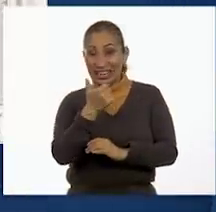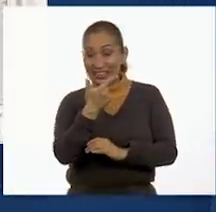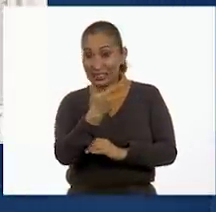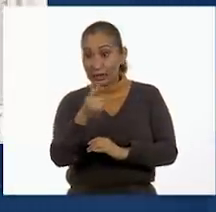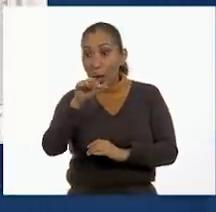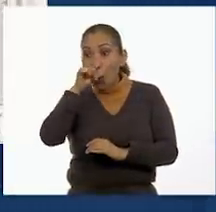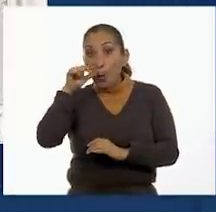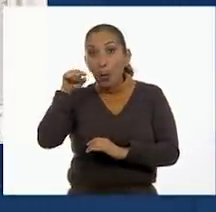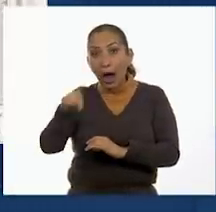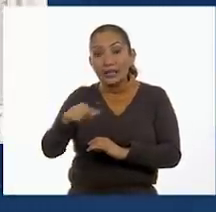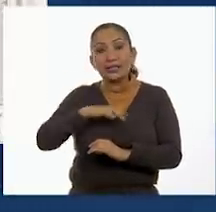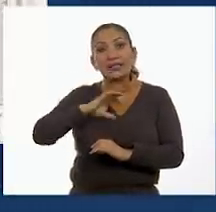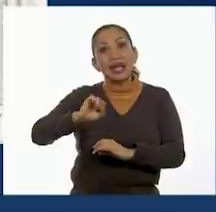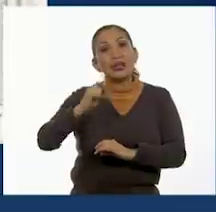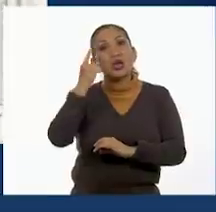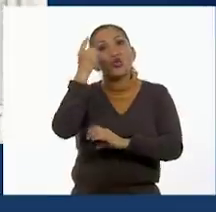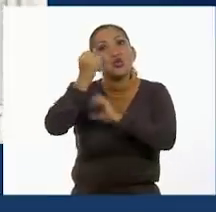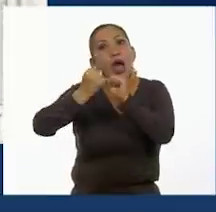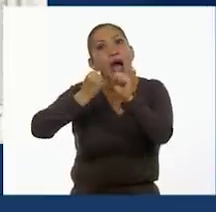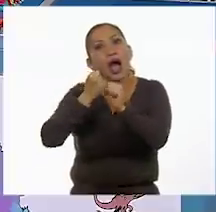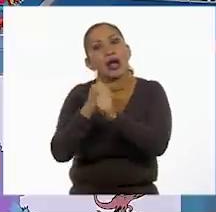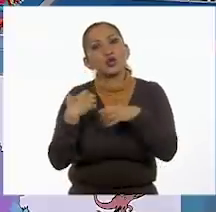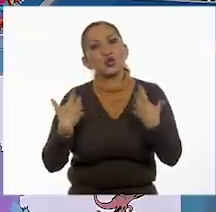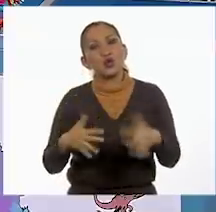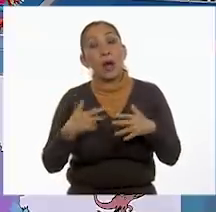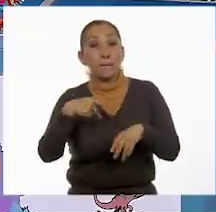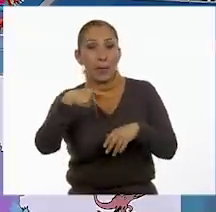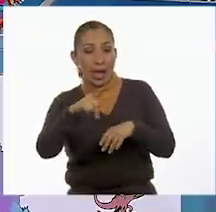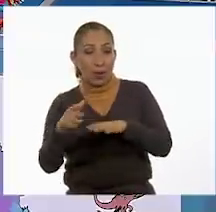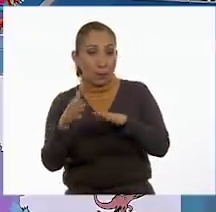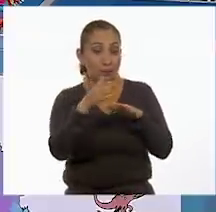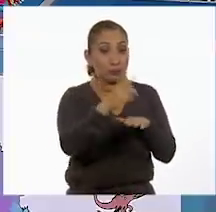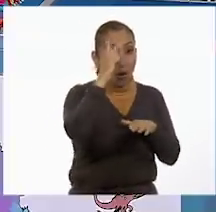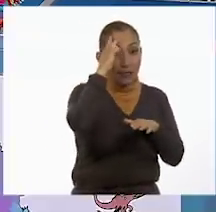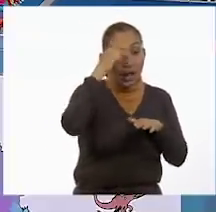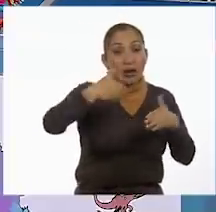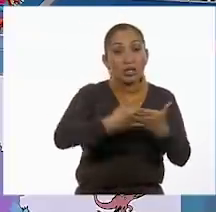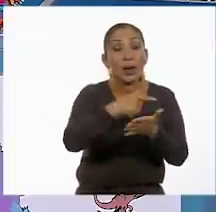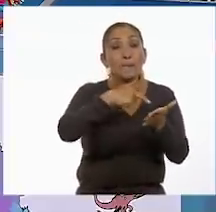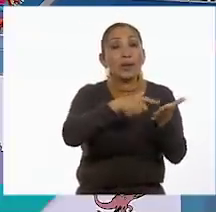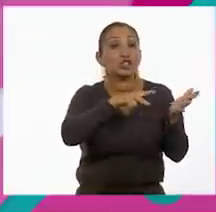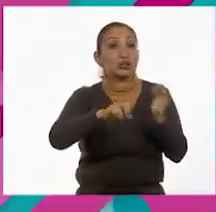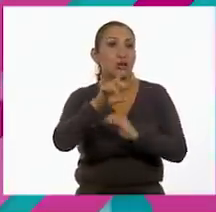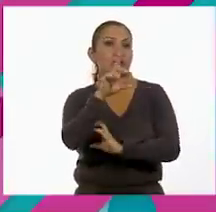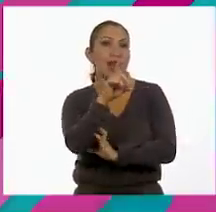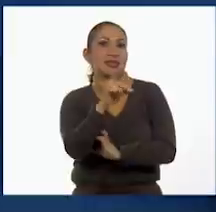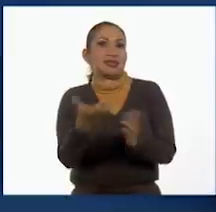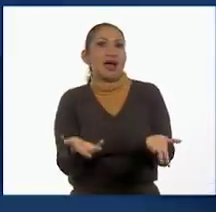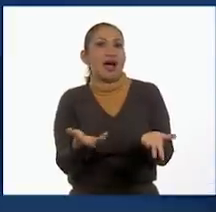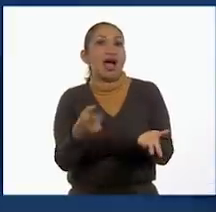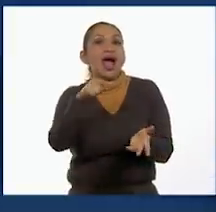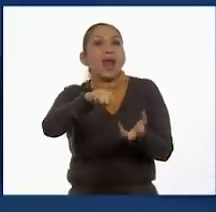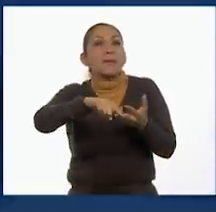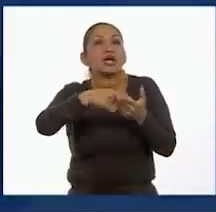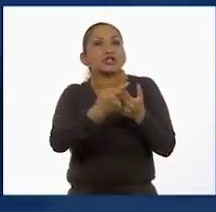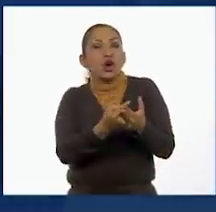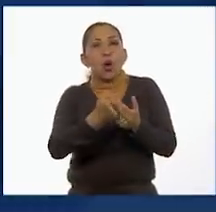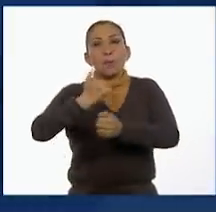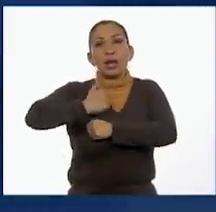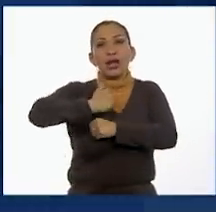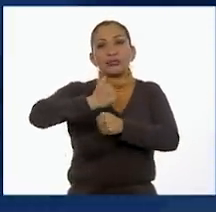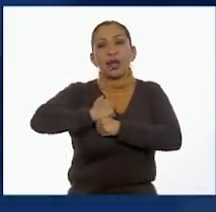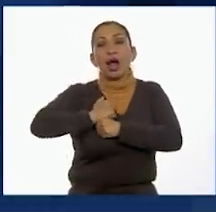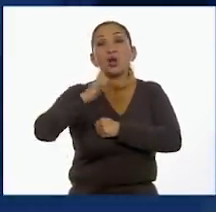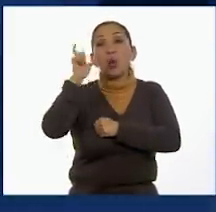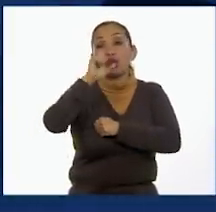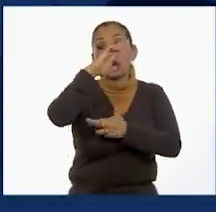este Benito Juárez tenía 61 años. En cambio, Porfirio Díaz nació en 1830. Él comenzó su carrera militar